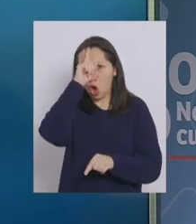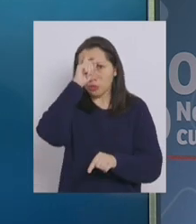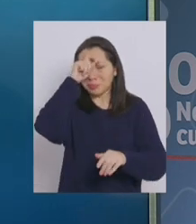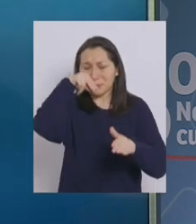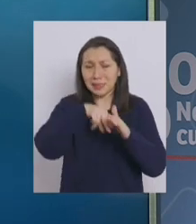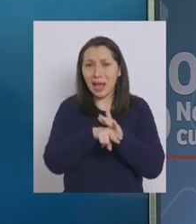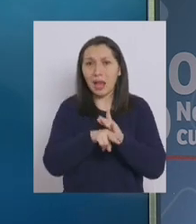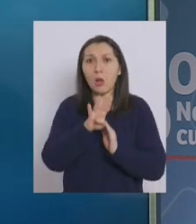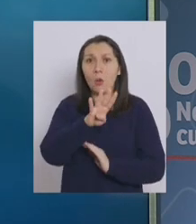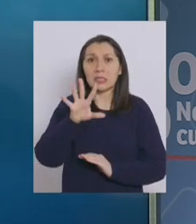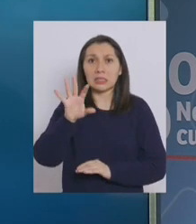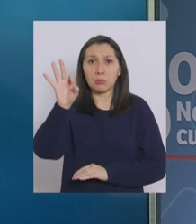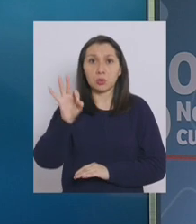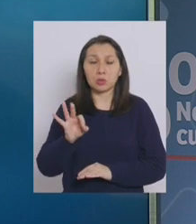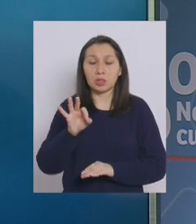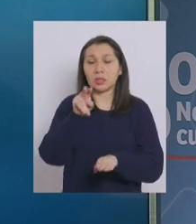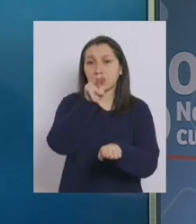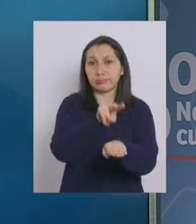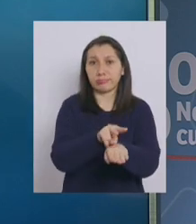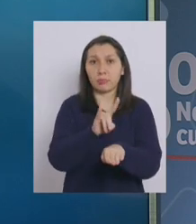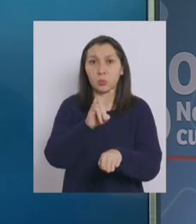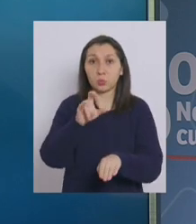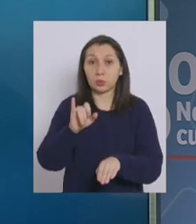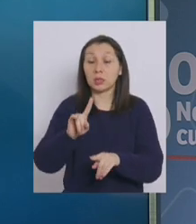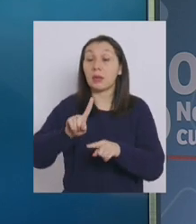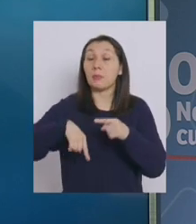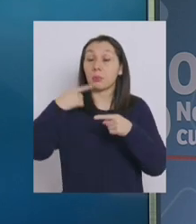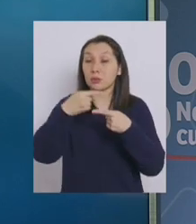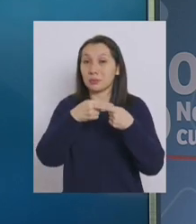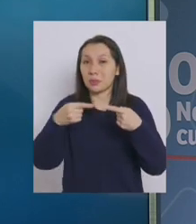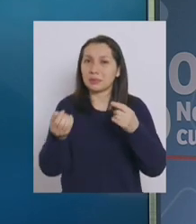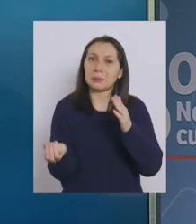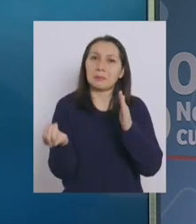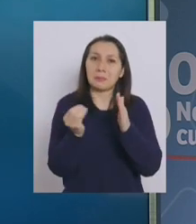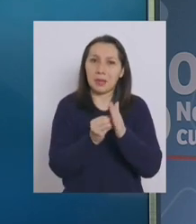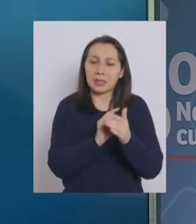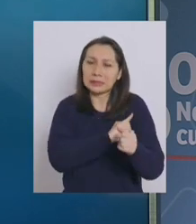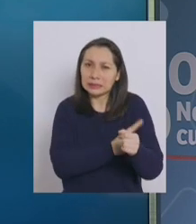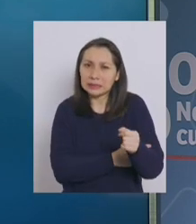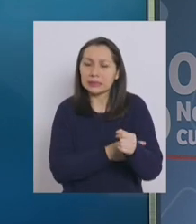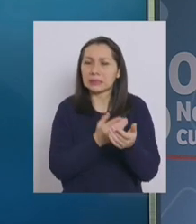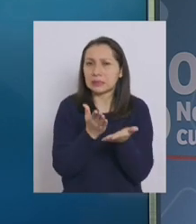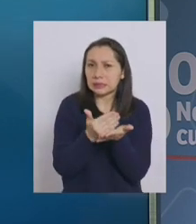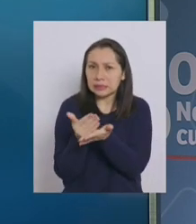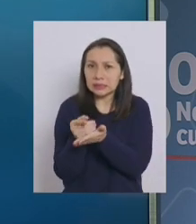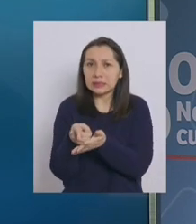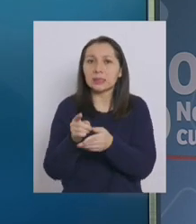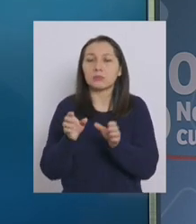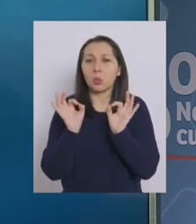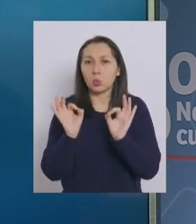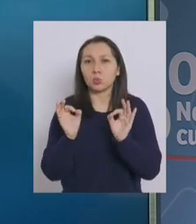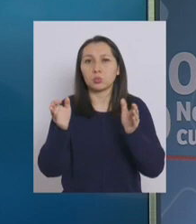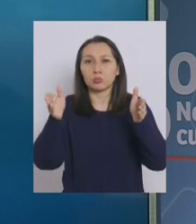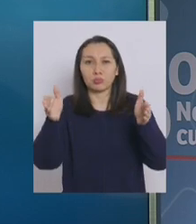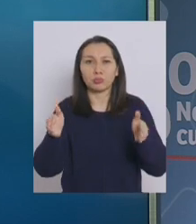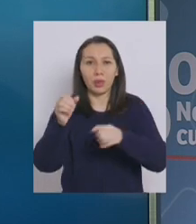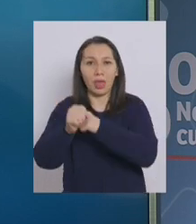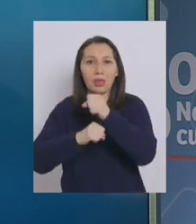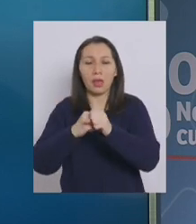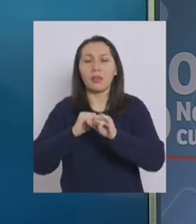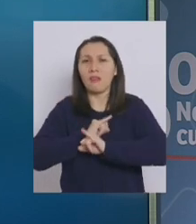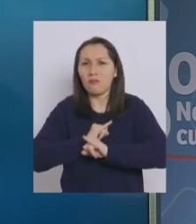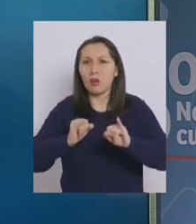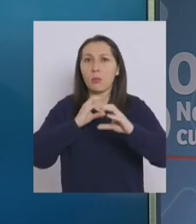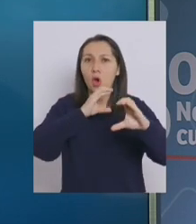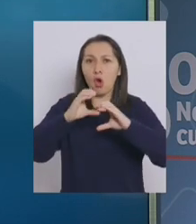un 45% en la unidad de camas críticas. La próxima semana vamos a fortalecer la estrategia principalmente en este grupo, del punto de vista